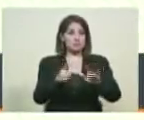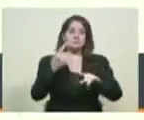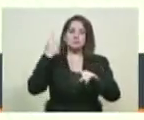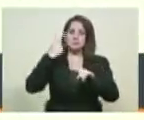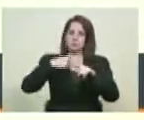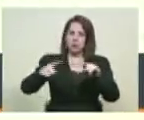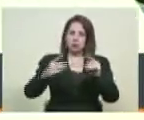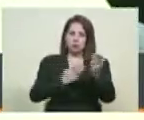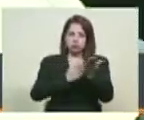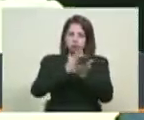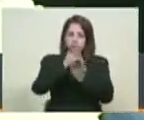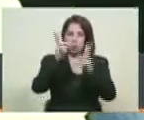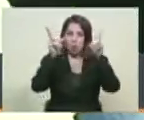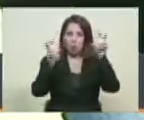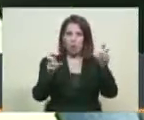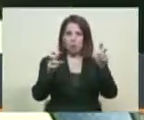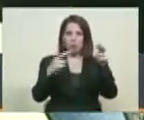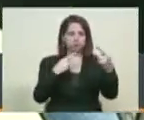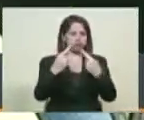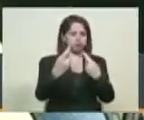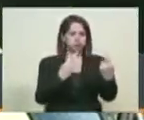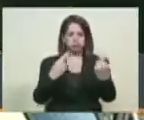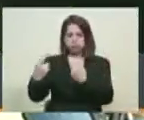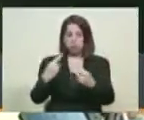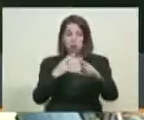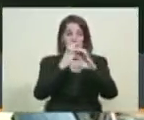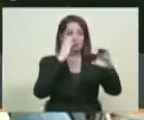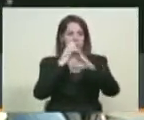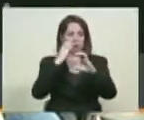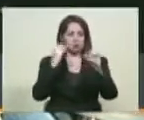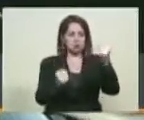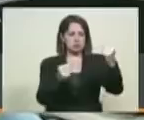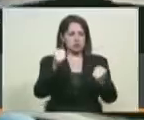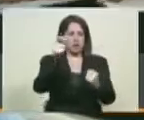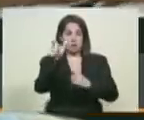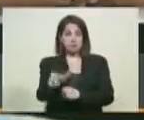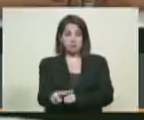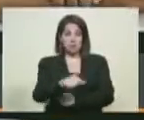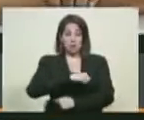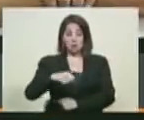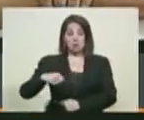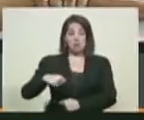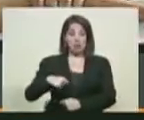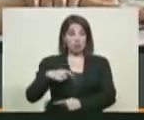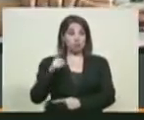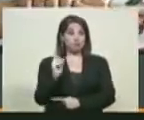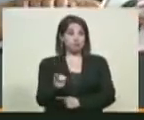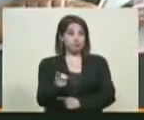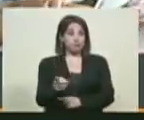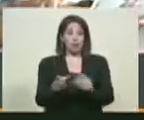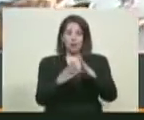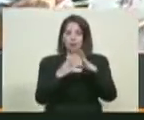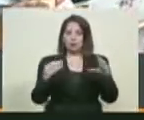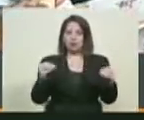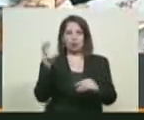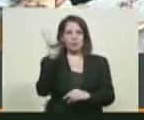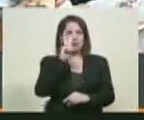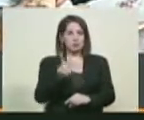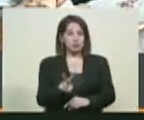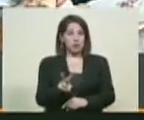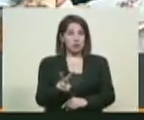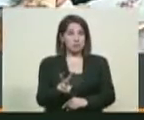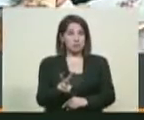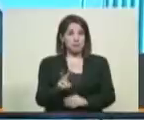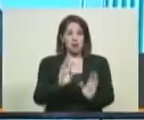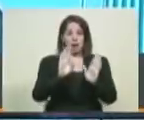una línea de nuevo relacionamiento con los transportistas a nivel privado, a lo largo y ancho del país, para darle todos